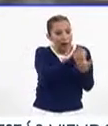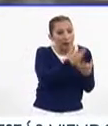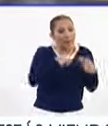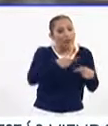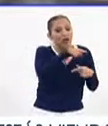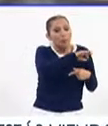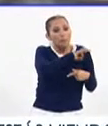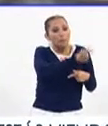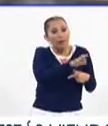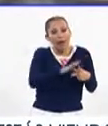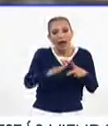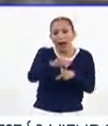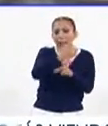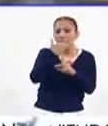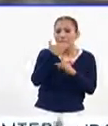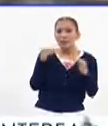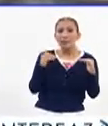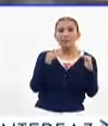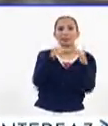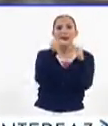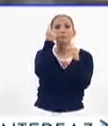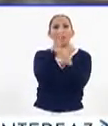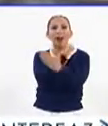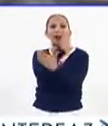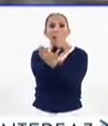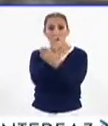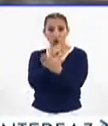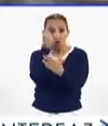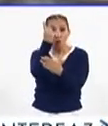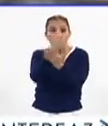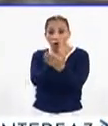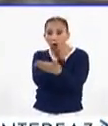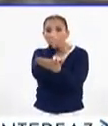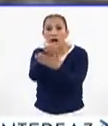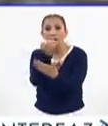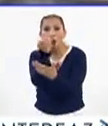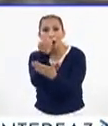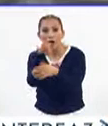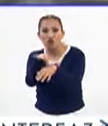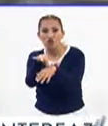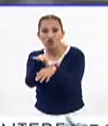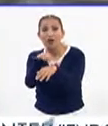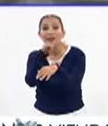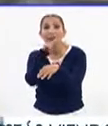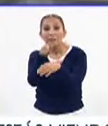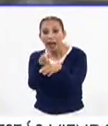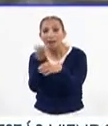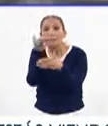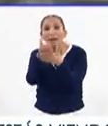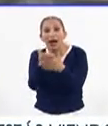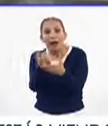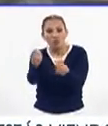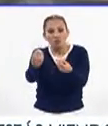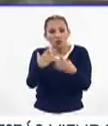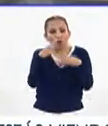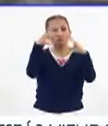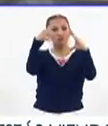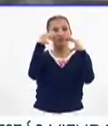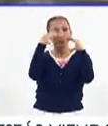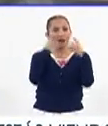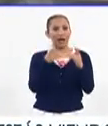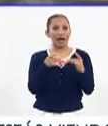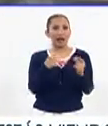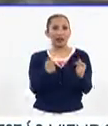personas puedan tener condiciones equitativas para poder no solo acceder a las instituciones de educación, sino para poder recibir una educación